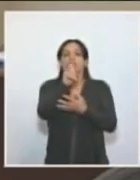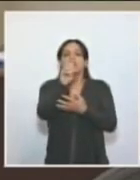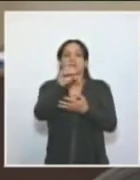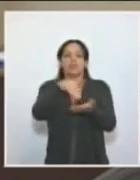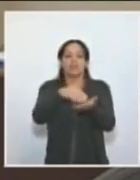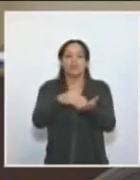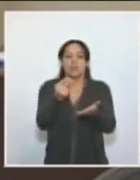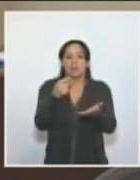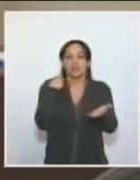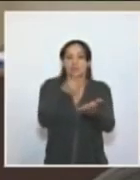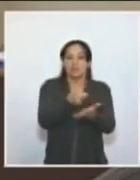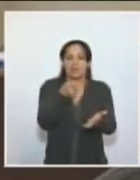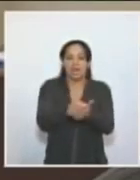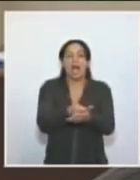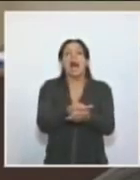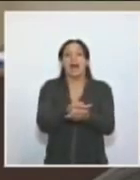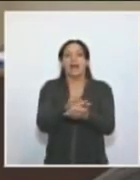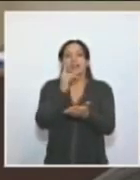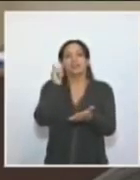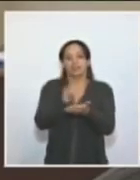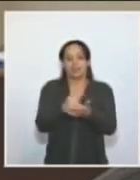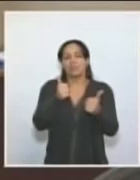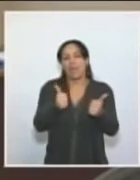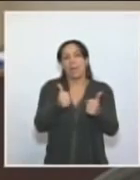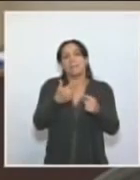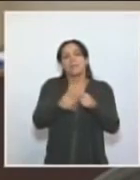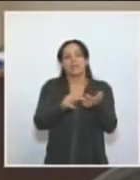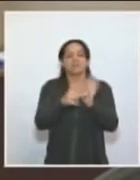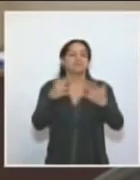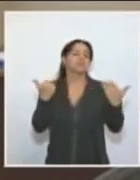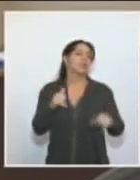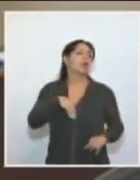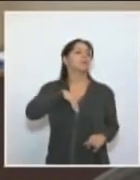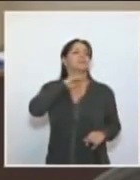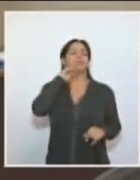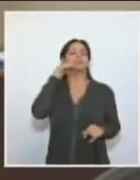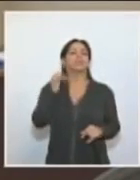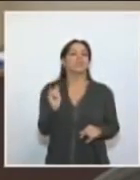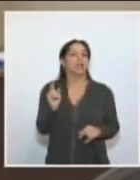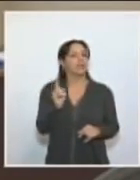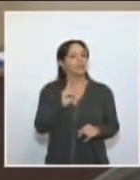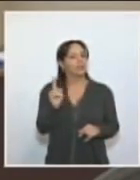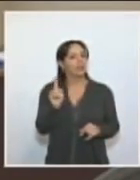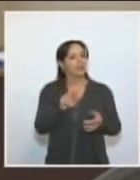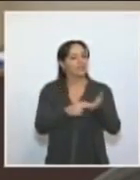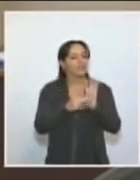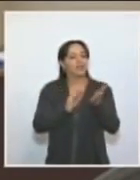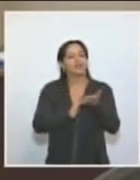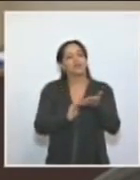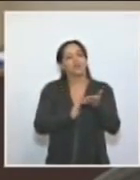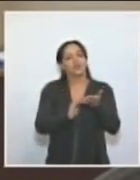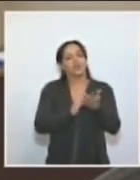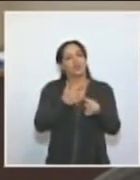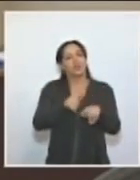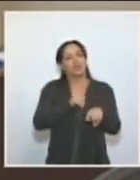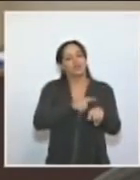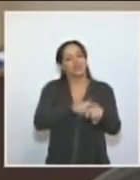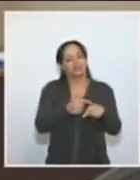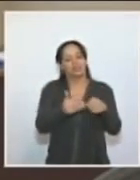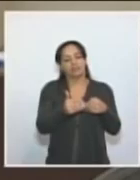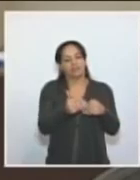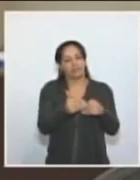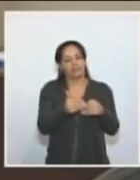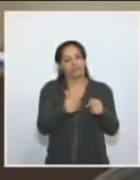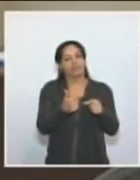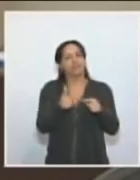apenas un paliativo importante, sí, pero no definitivo, para lo que debe de ser